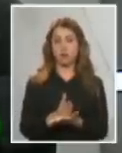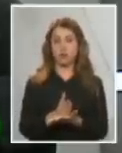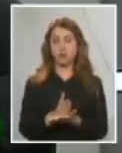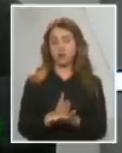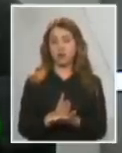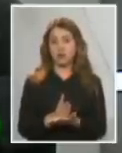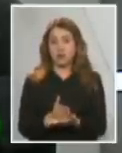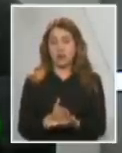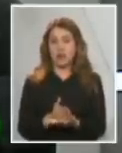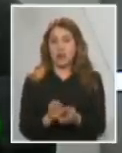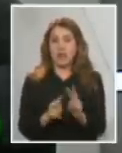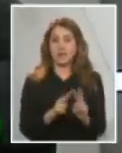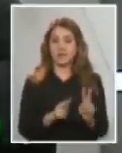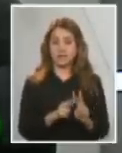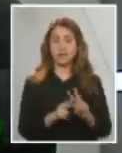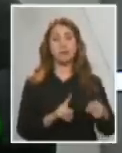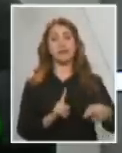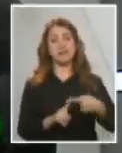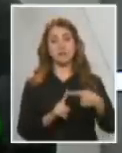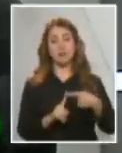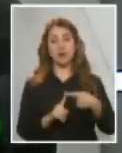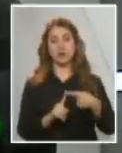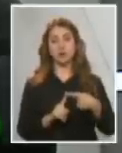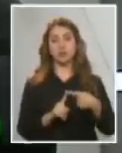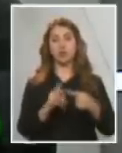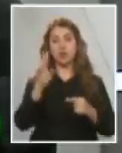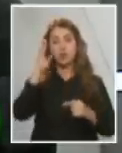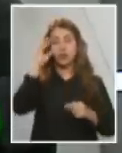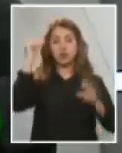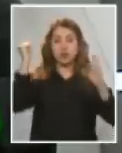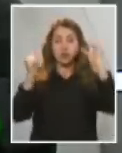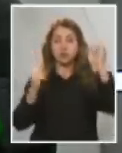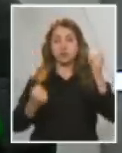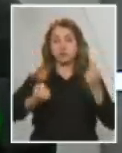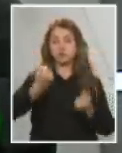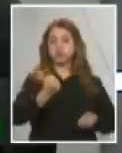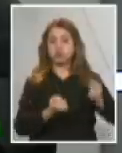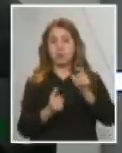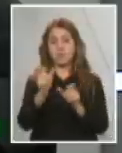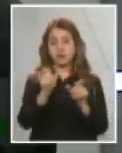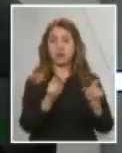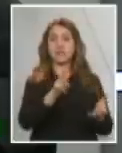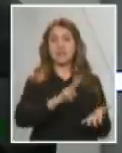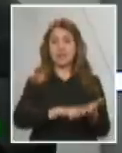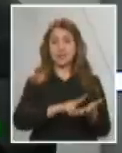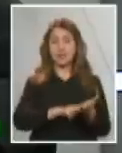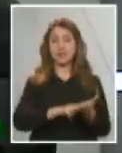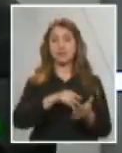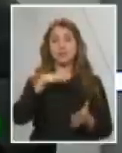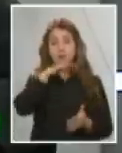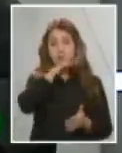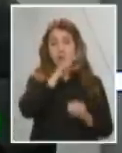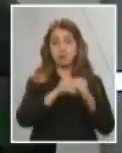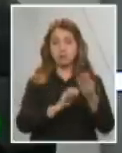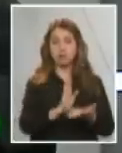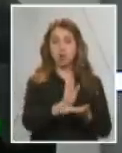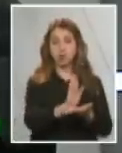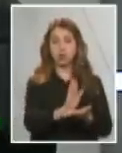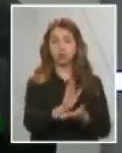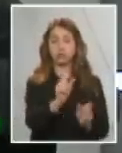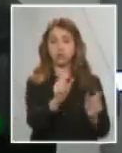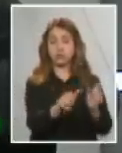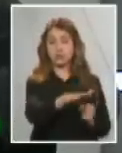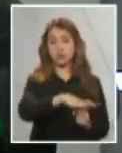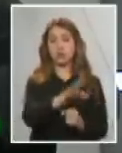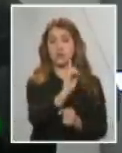a hacer participar con co-creación, o sea, de estar con las personas que realmente van a utilizar este producto. Uh-huh. Y que